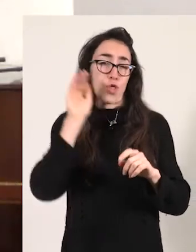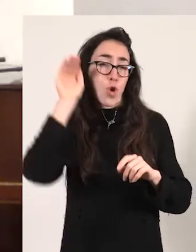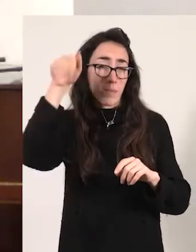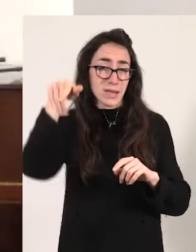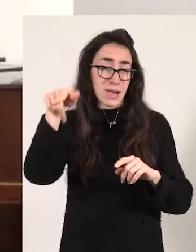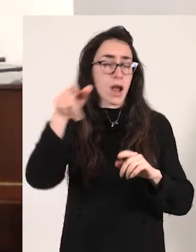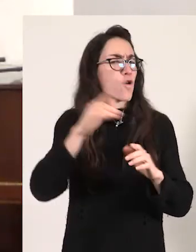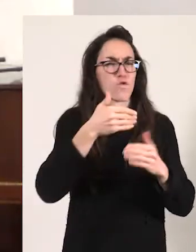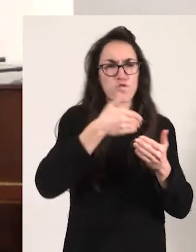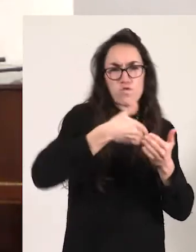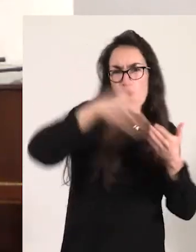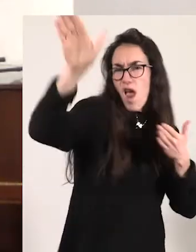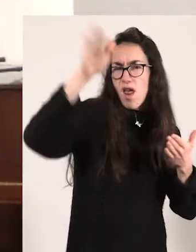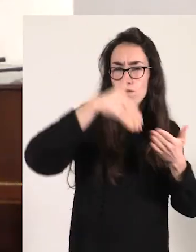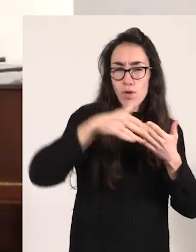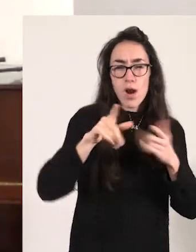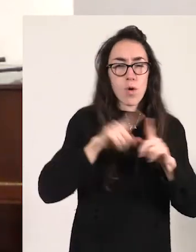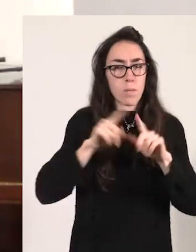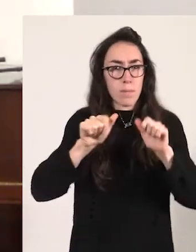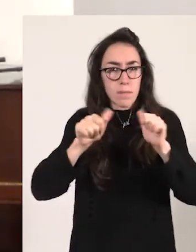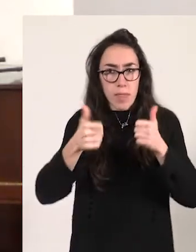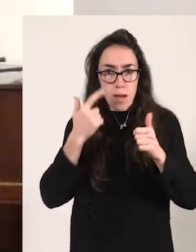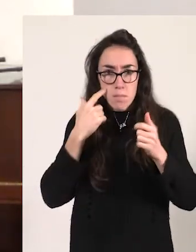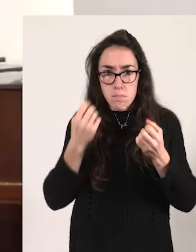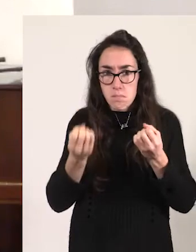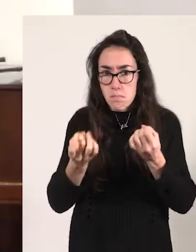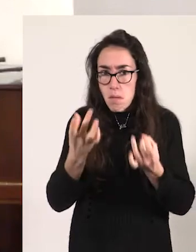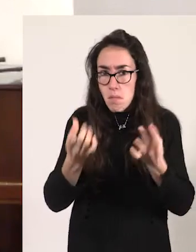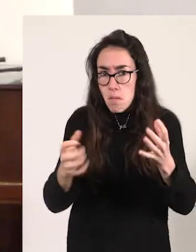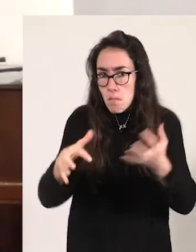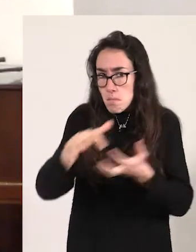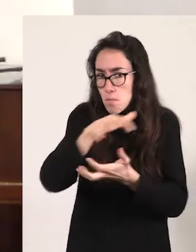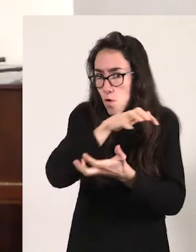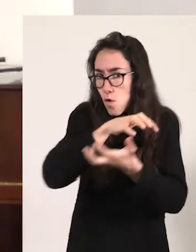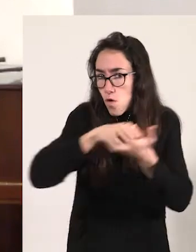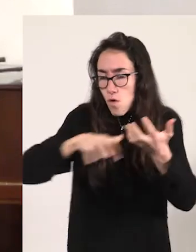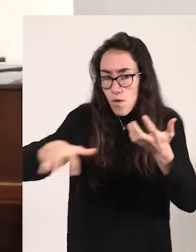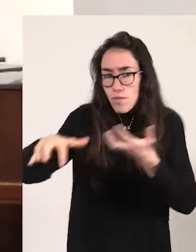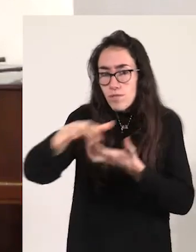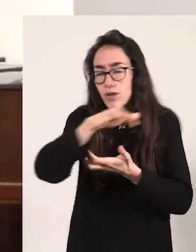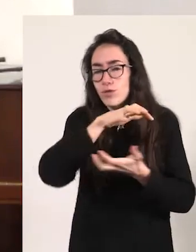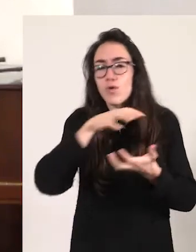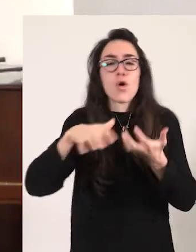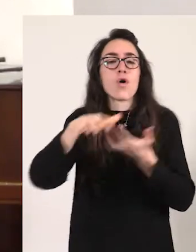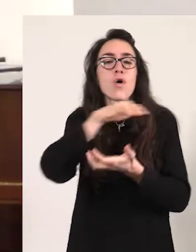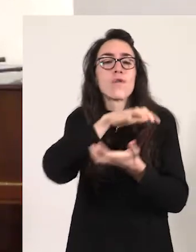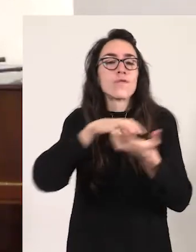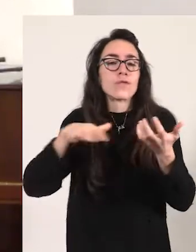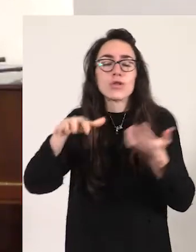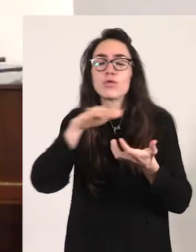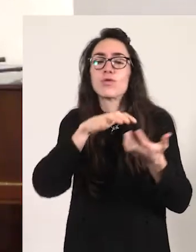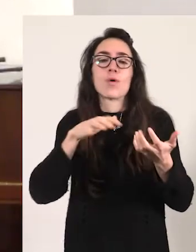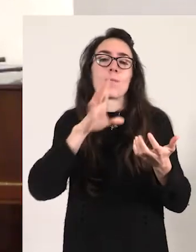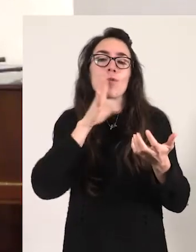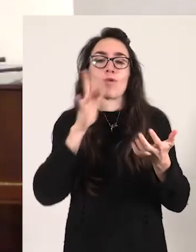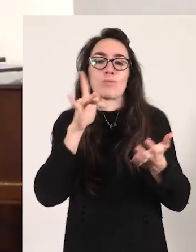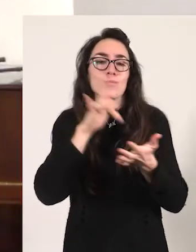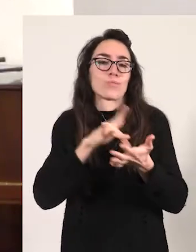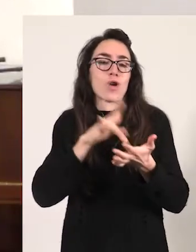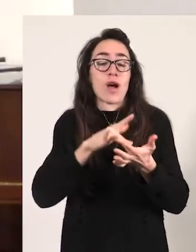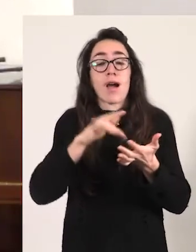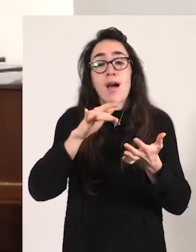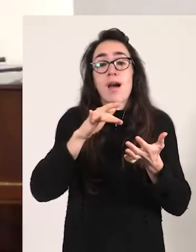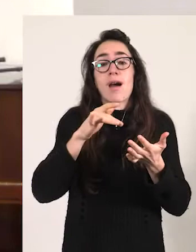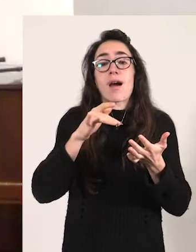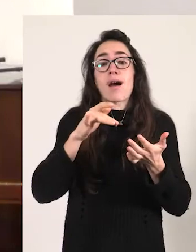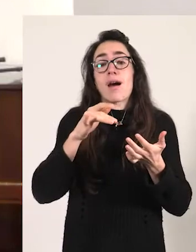dominicanos fuera, etcétera, etcétera, ¿no? Ya se estaba dando una conflictividad que empezó con conversaciones,